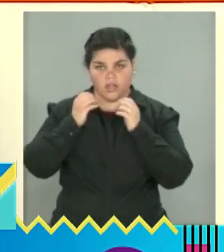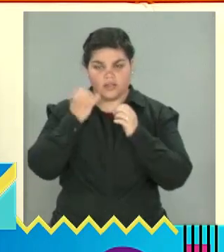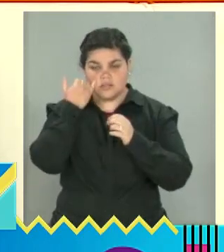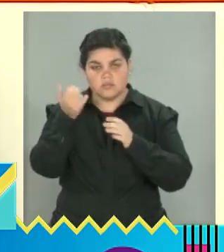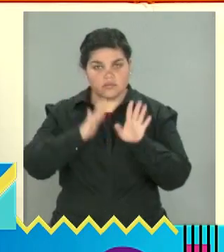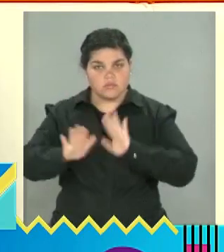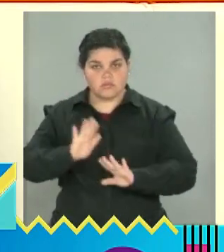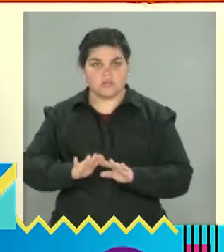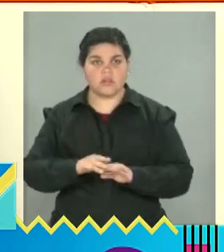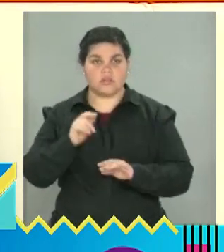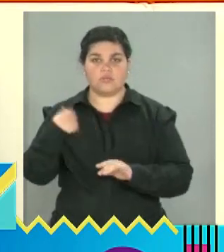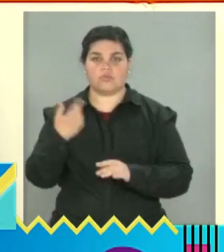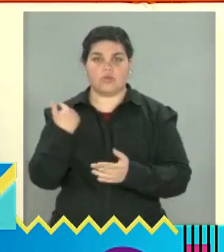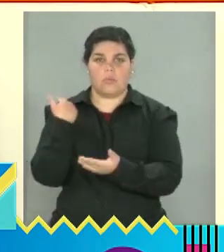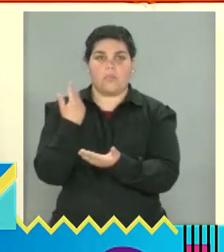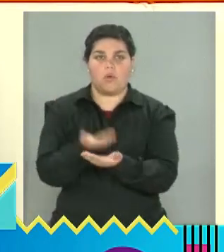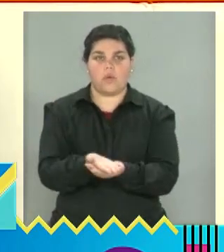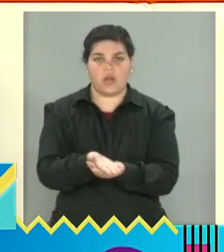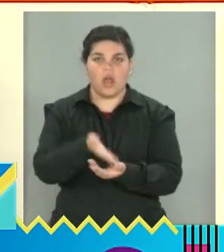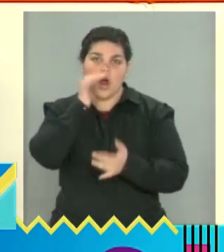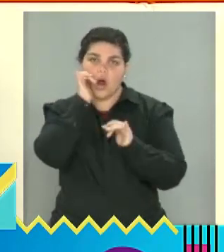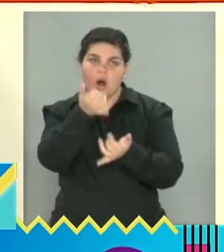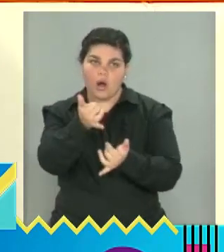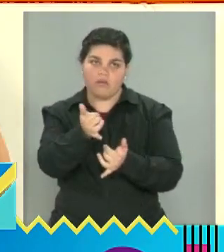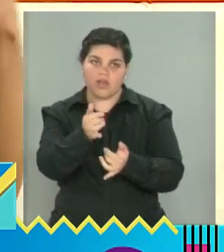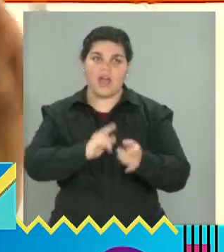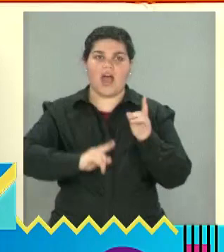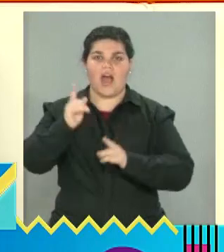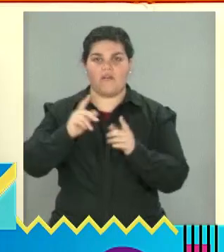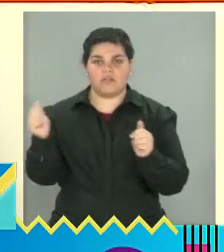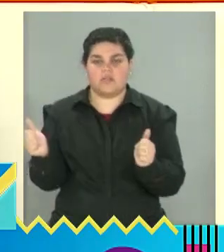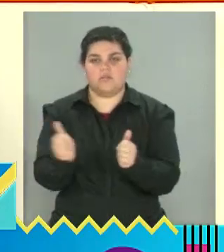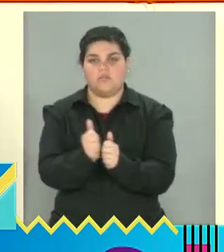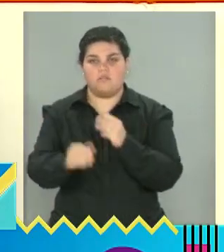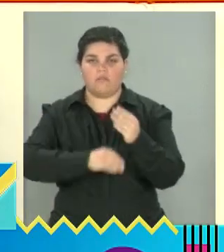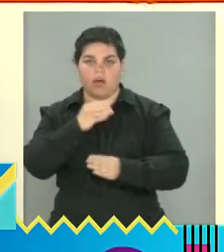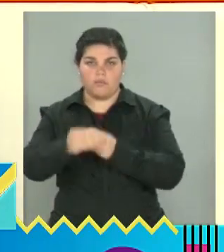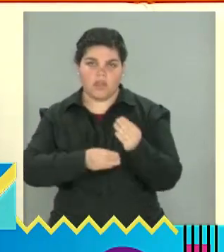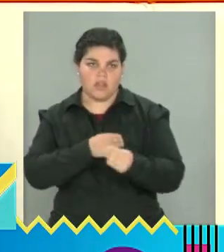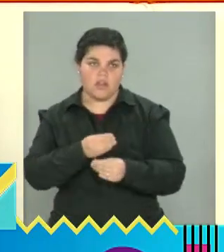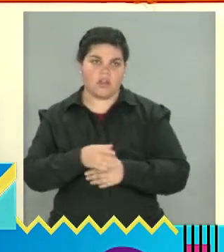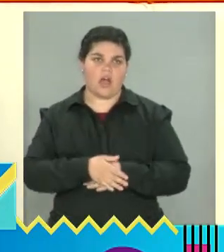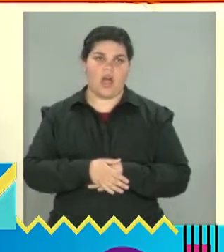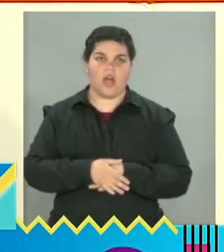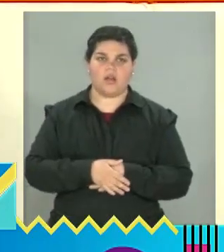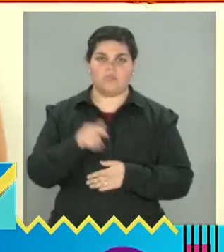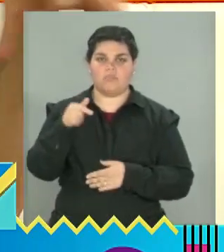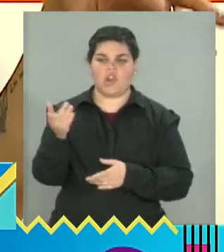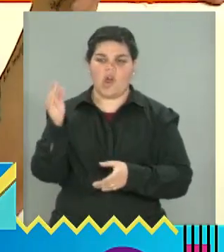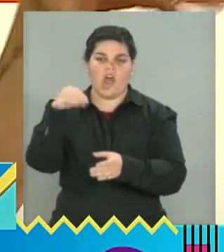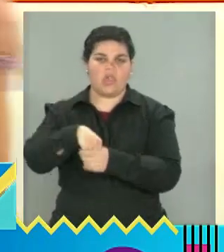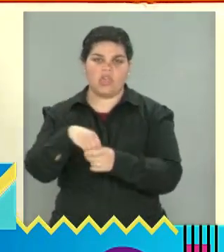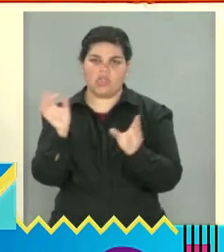Y nosotros propusimos una actividad para adolescentes que son los que a veces tienen que acompañar a las familias y no participan de